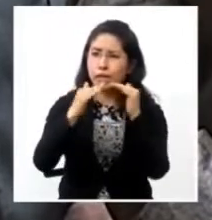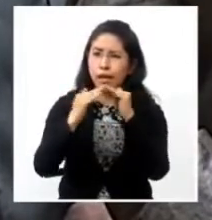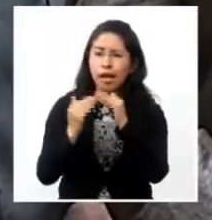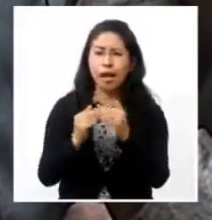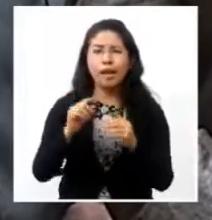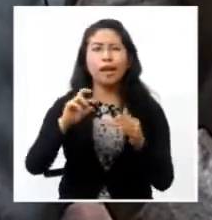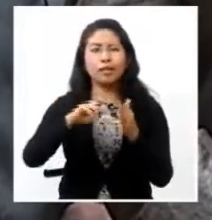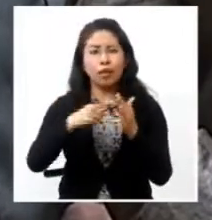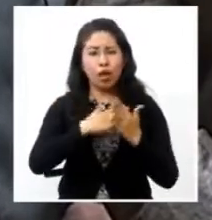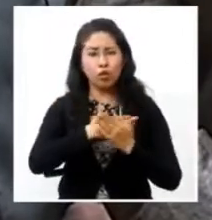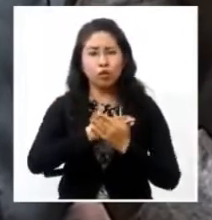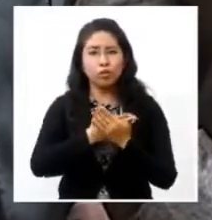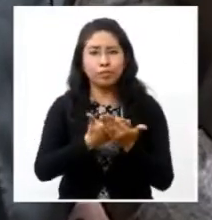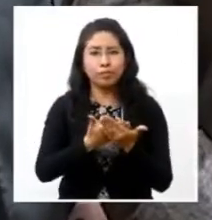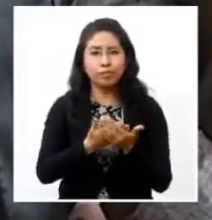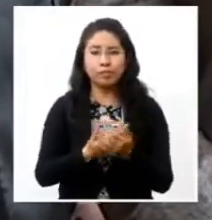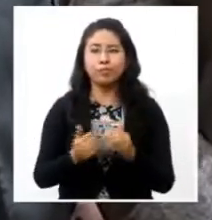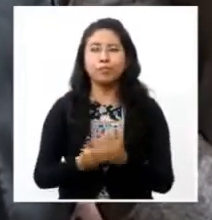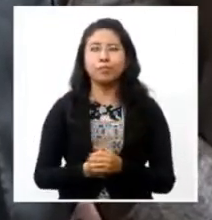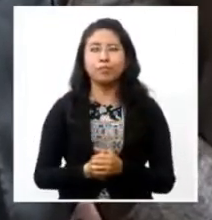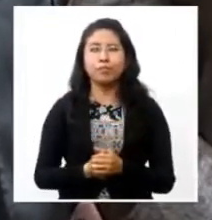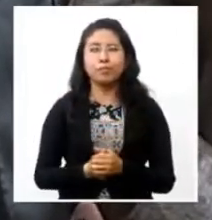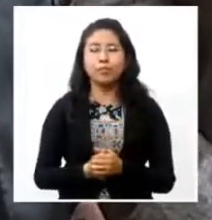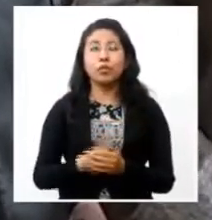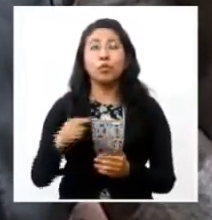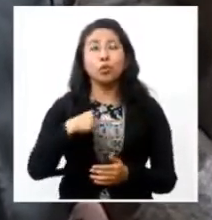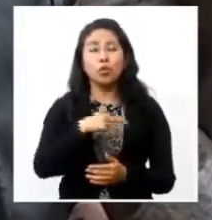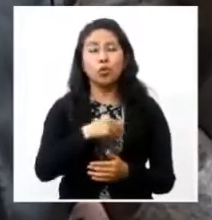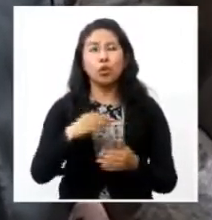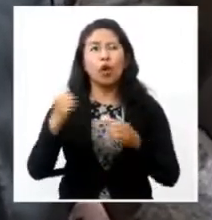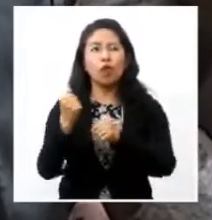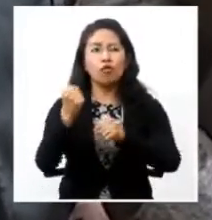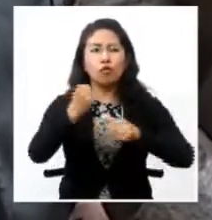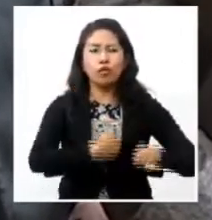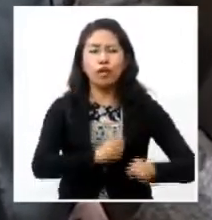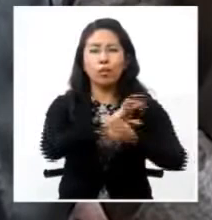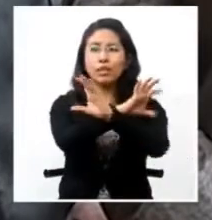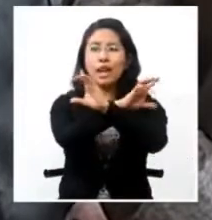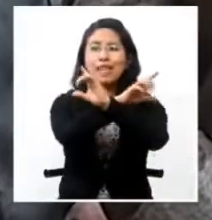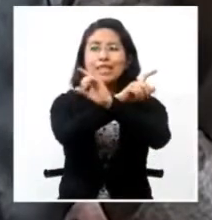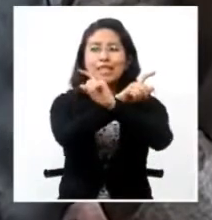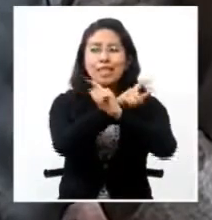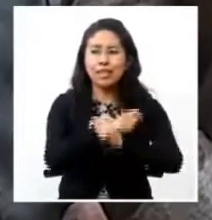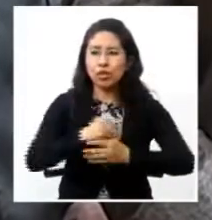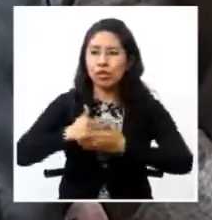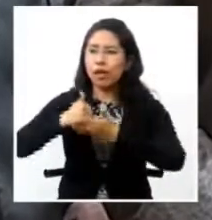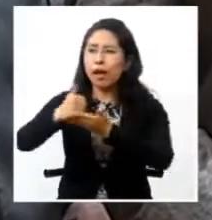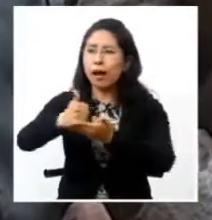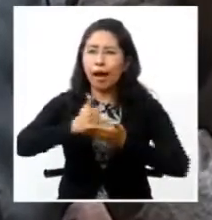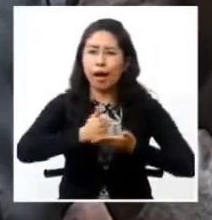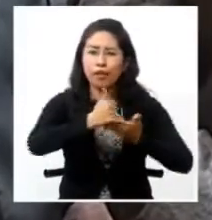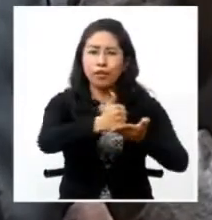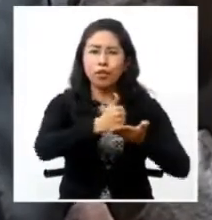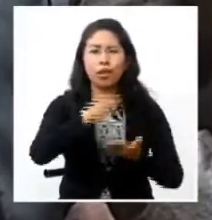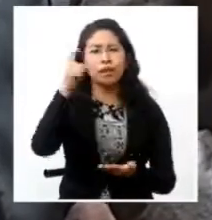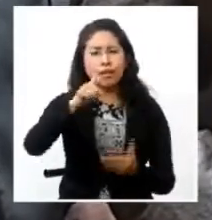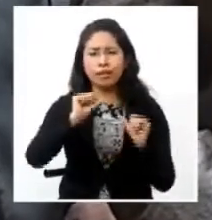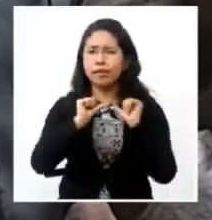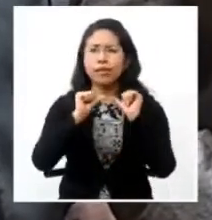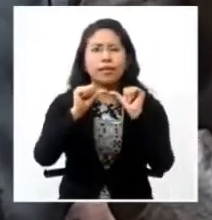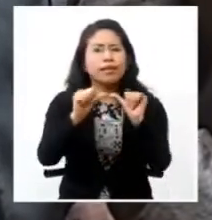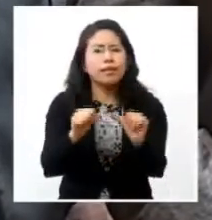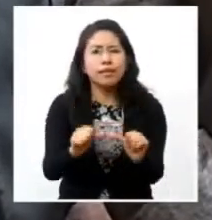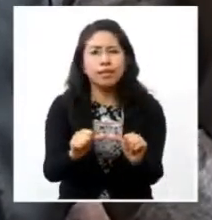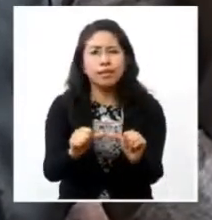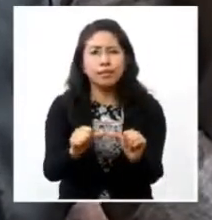solidaridad. En otras palabras, fundamos una tradición de ayuda al prójimo que debe mantenerse.